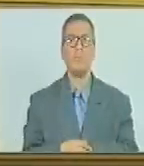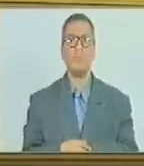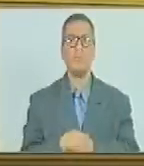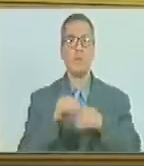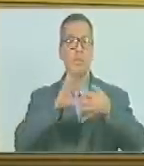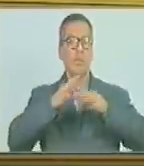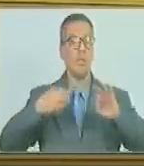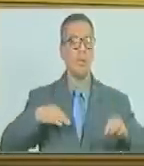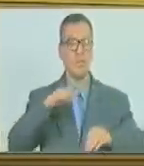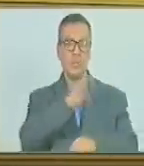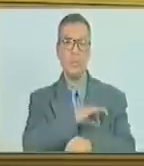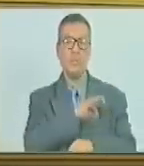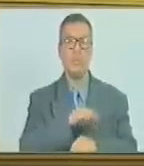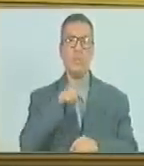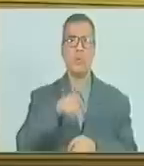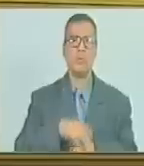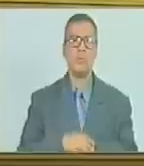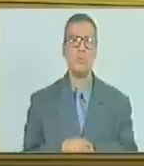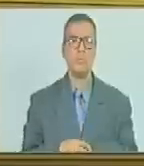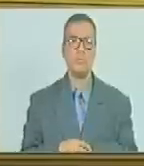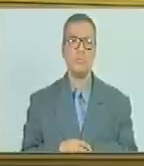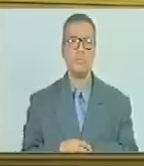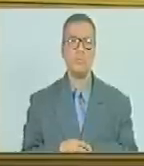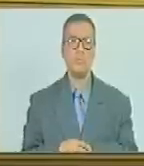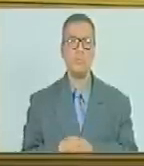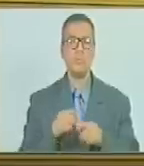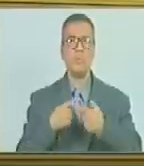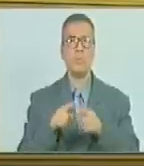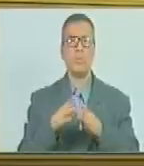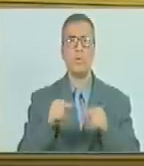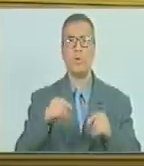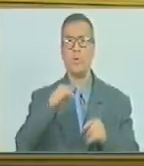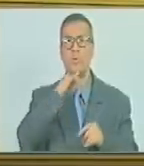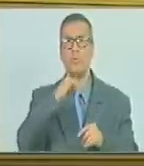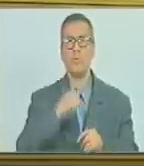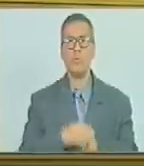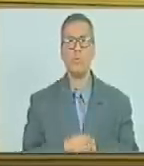sus redes sociales, a través de lo que se informó.